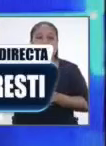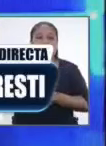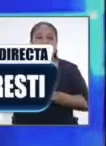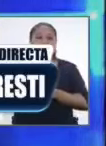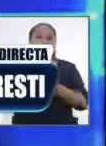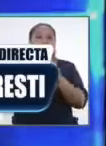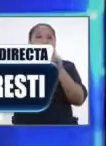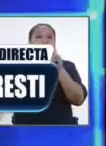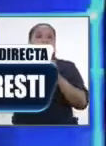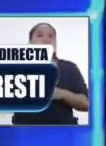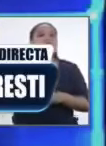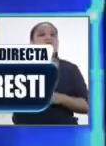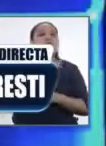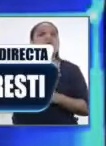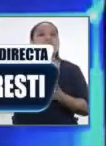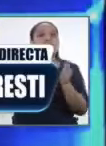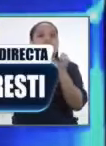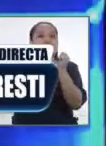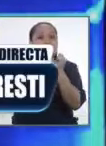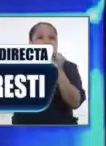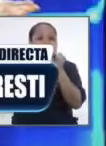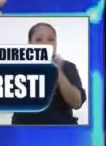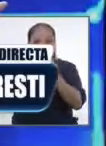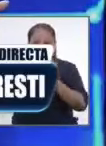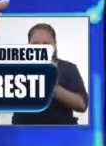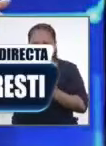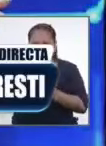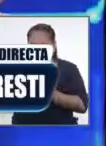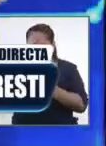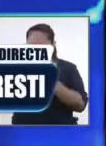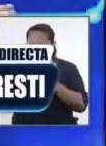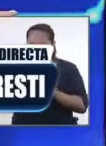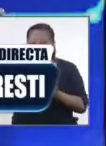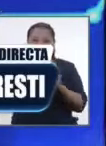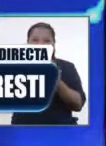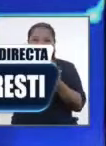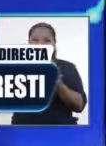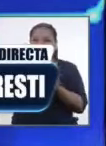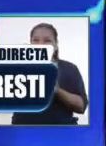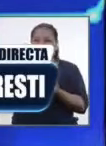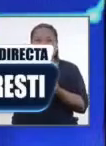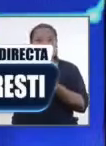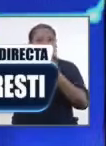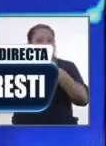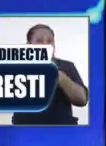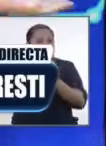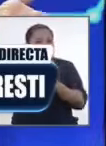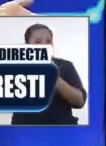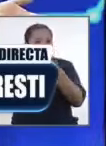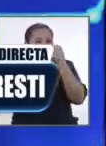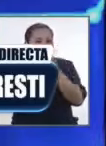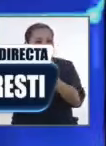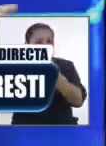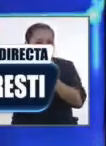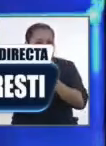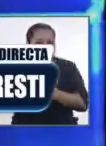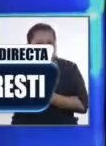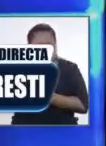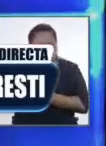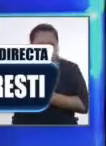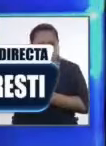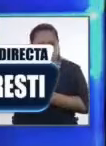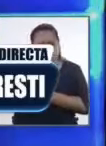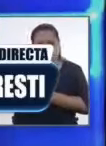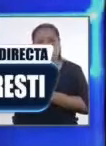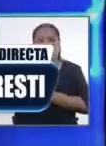Yo pregunto a todos mis hermanos peruanos, ¿habrá que volver a creer en el presidente Ollanta con su ministro Urresti? Porque ellos han gobernado el